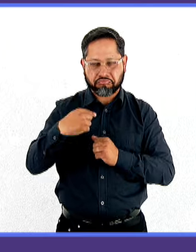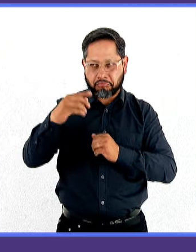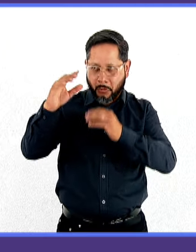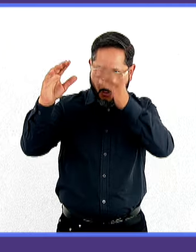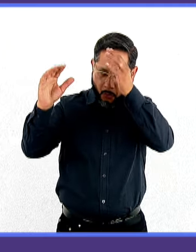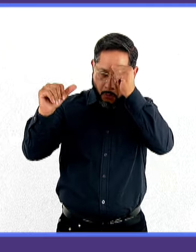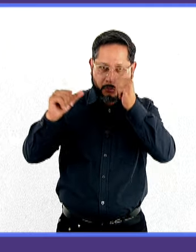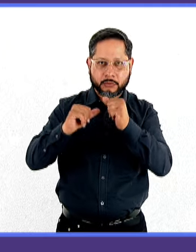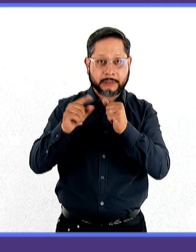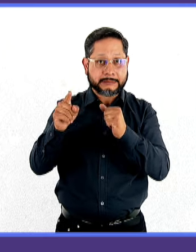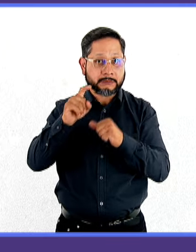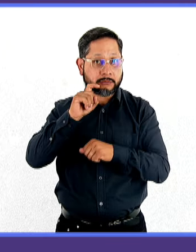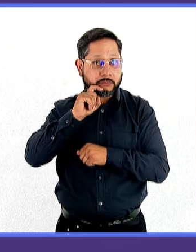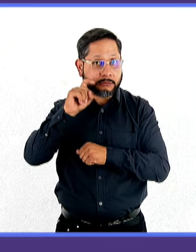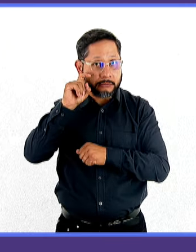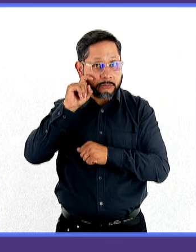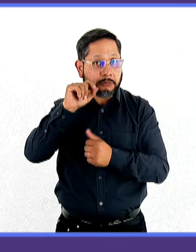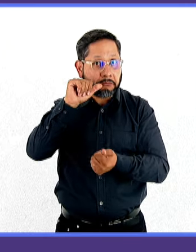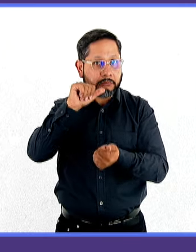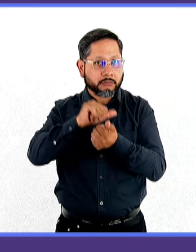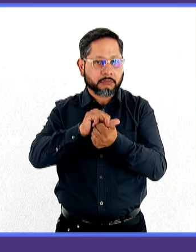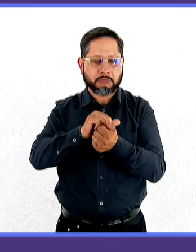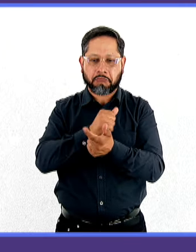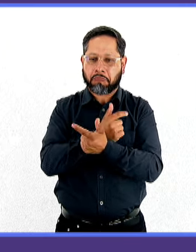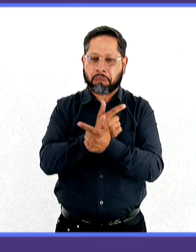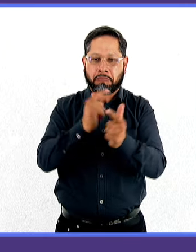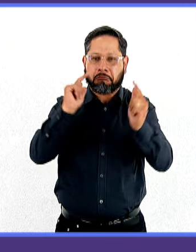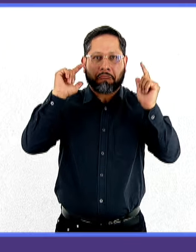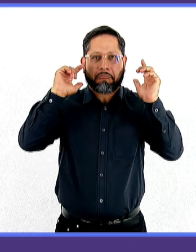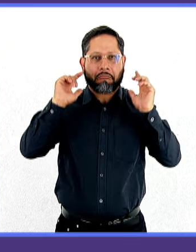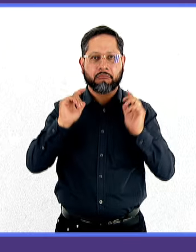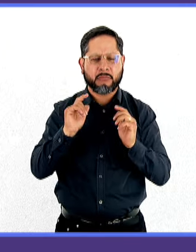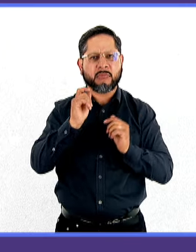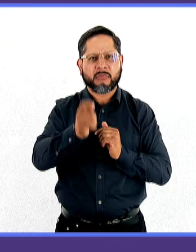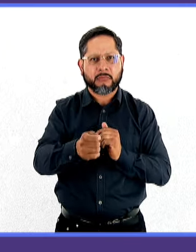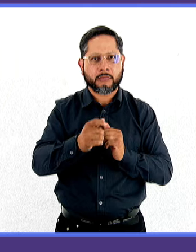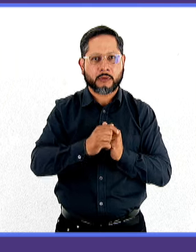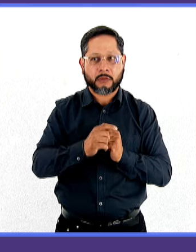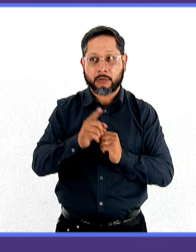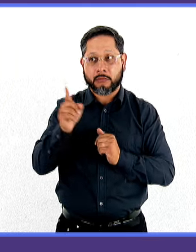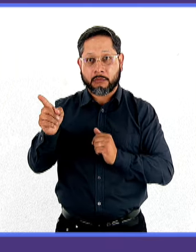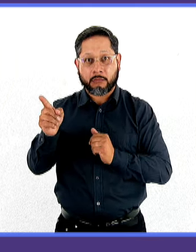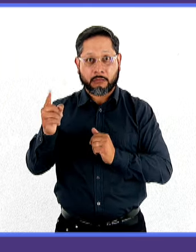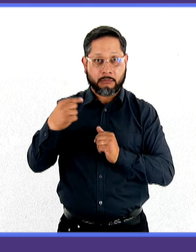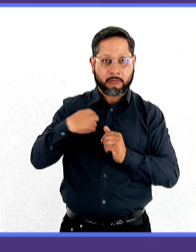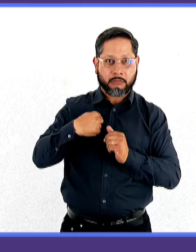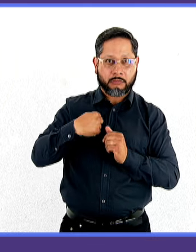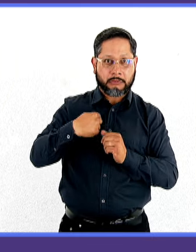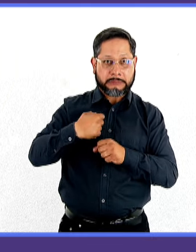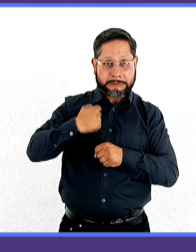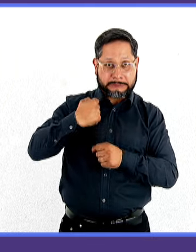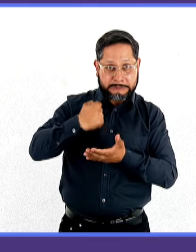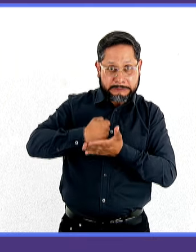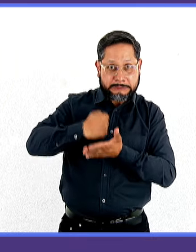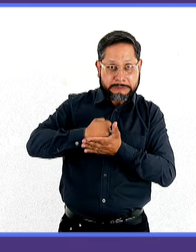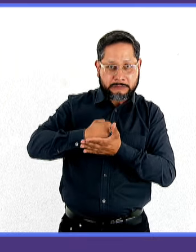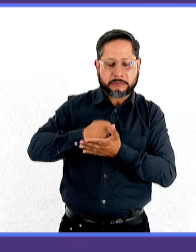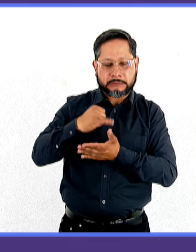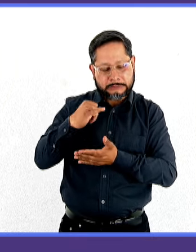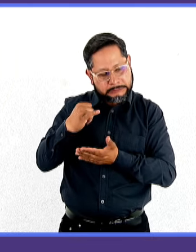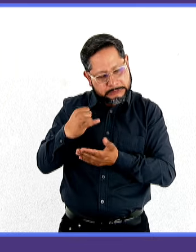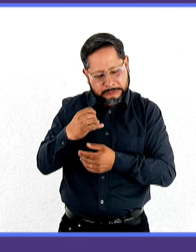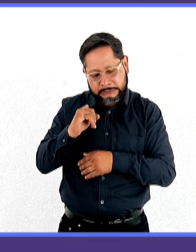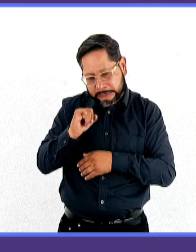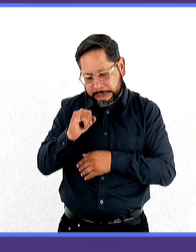consentimiento sexual debe ser libre es decir ninguna persona debe ser obligada a darlo